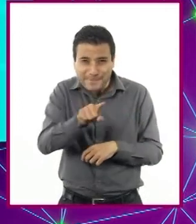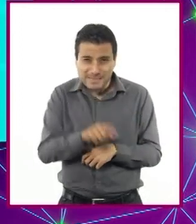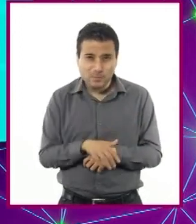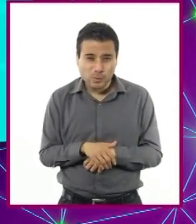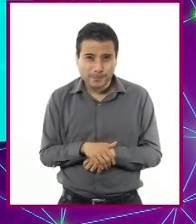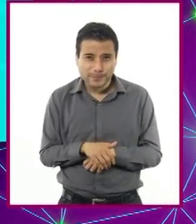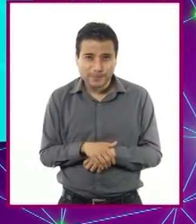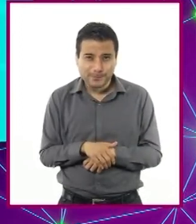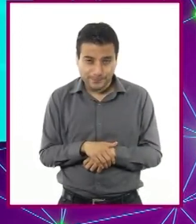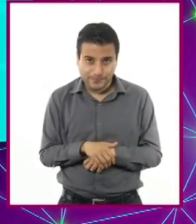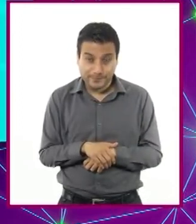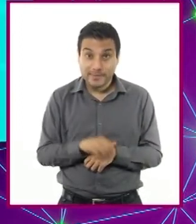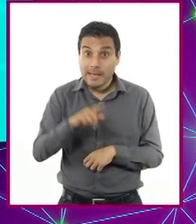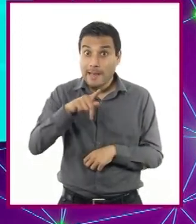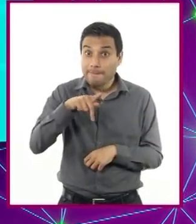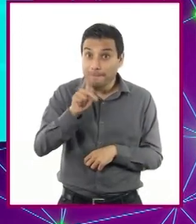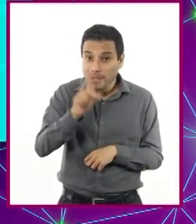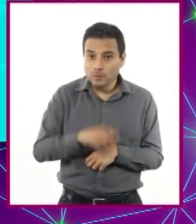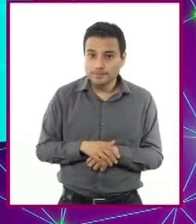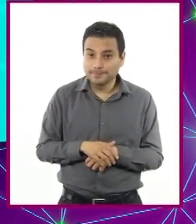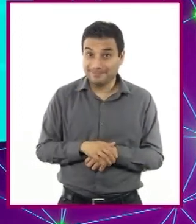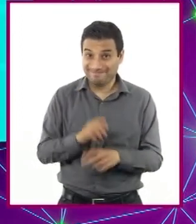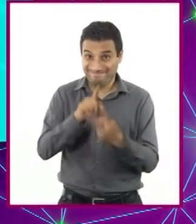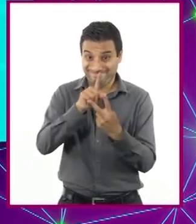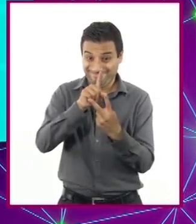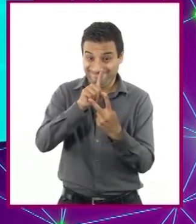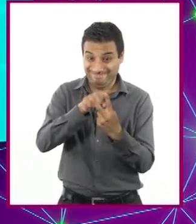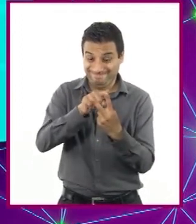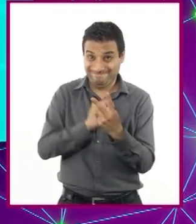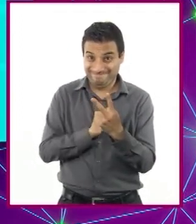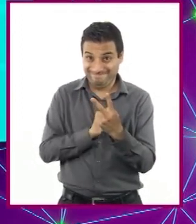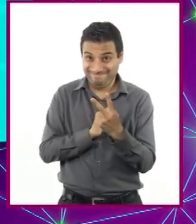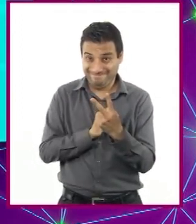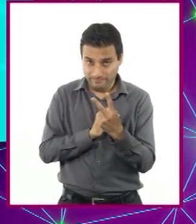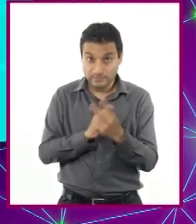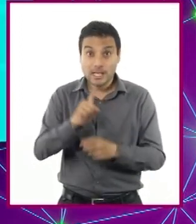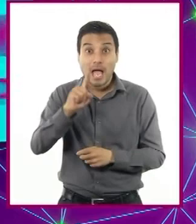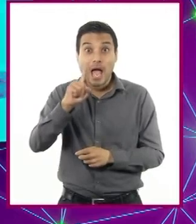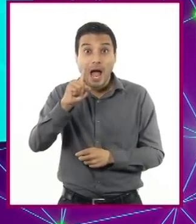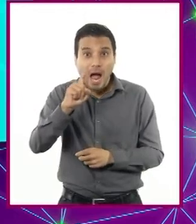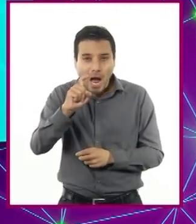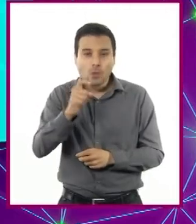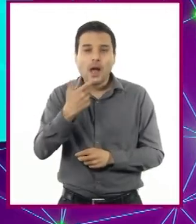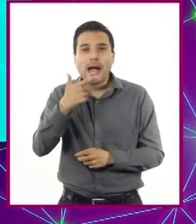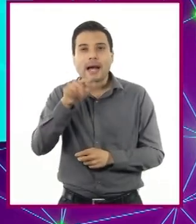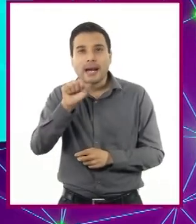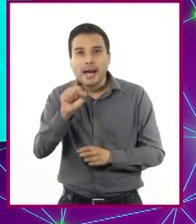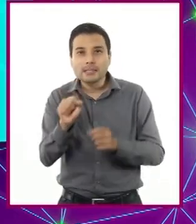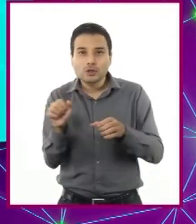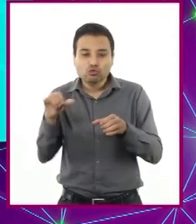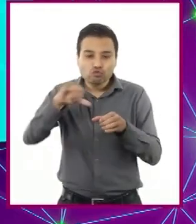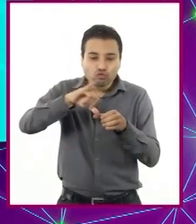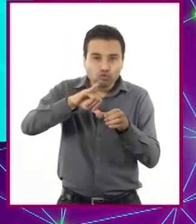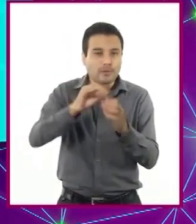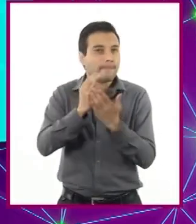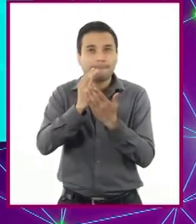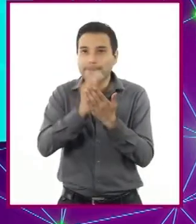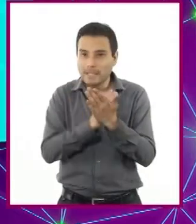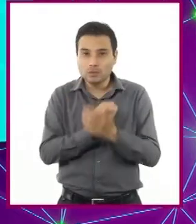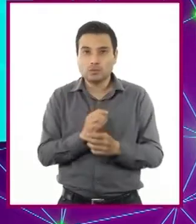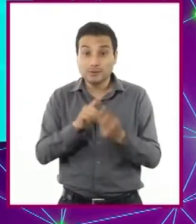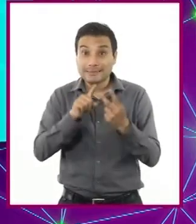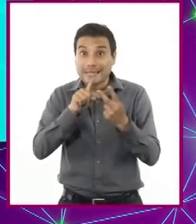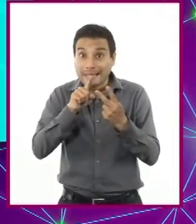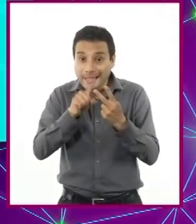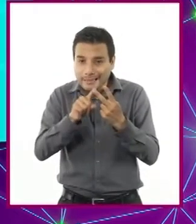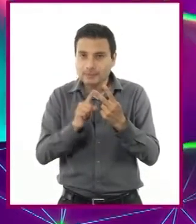espacio. Pero al tubo de paredes gruesas le cabe menos agua o gas que al tubo de paredes delgadas.